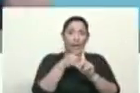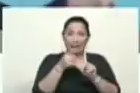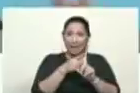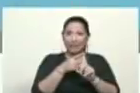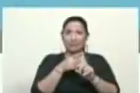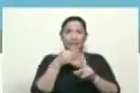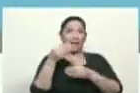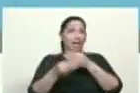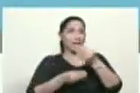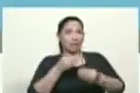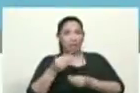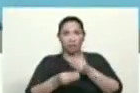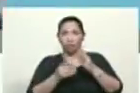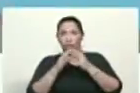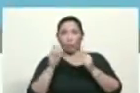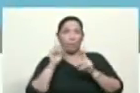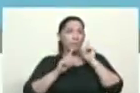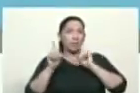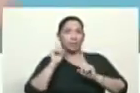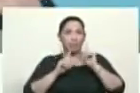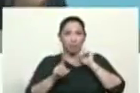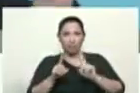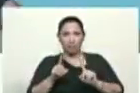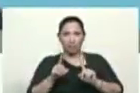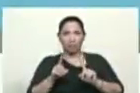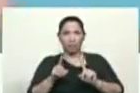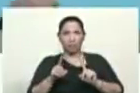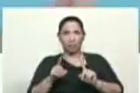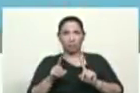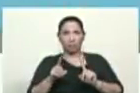todo lo que han montado últimamente con este show de